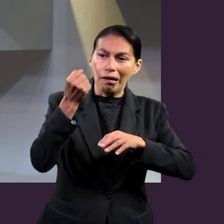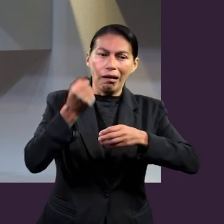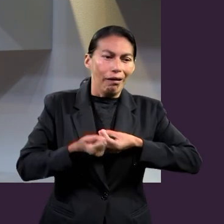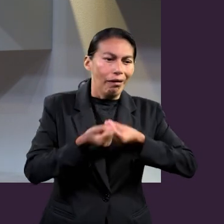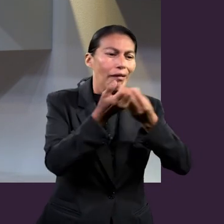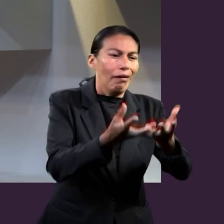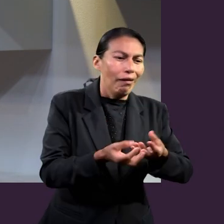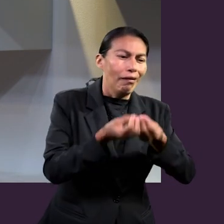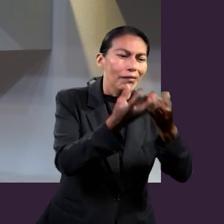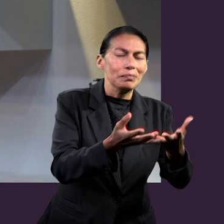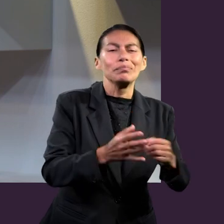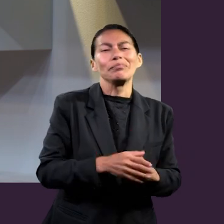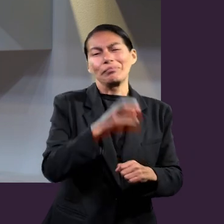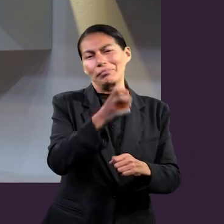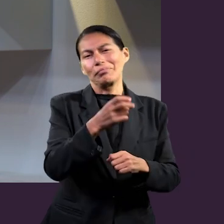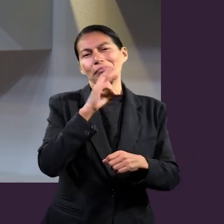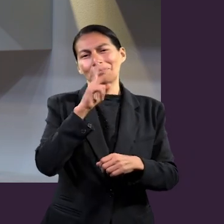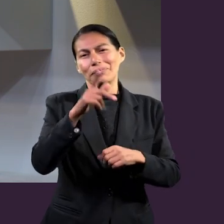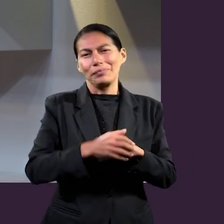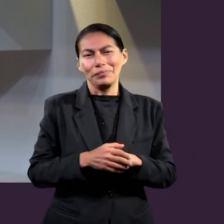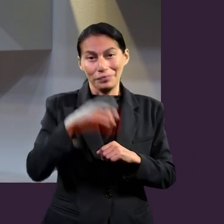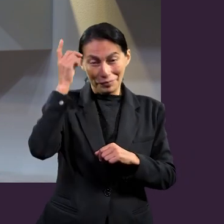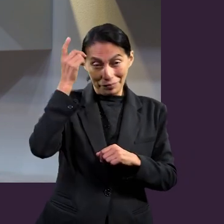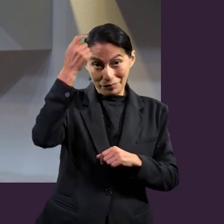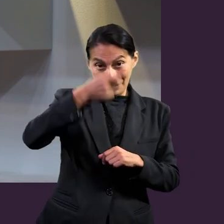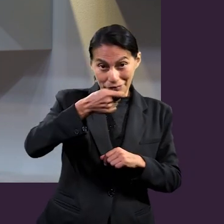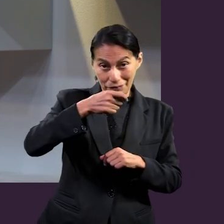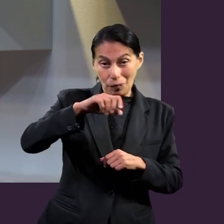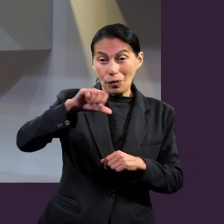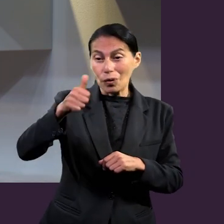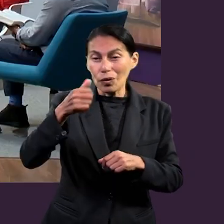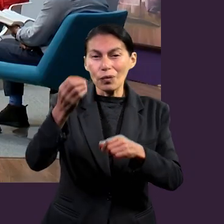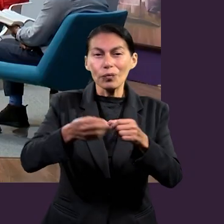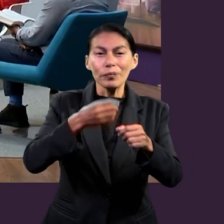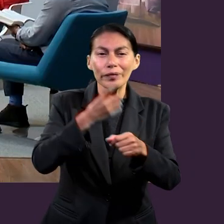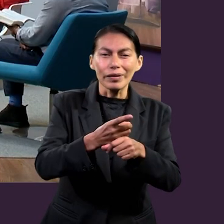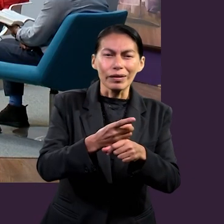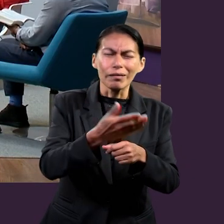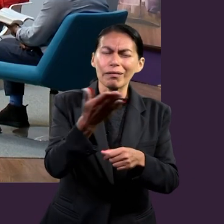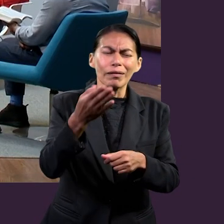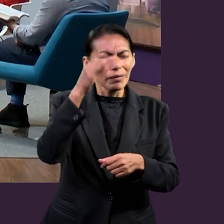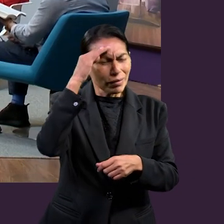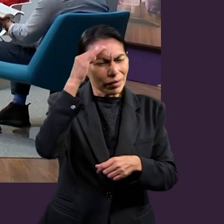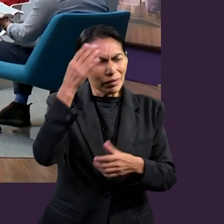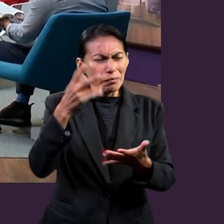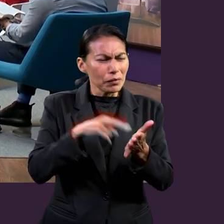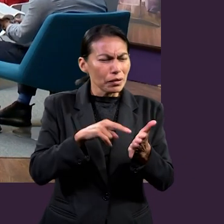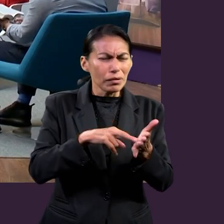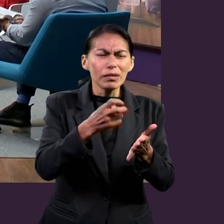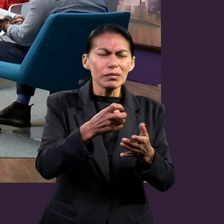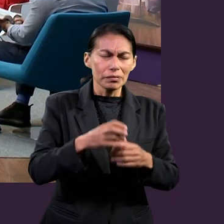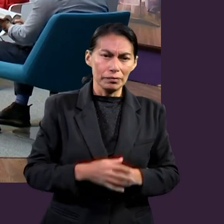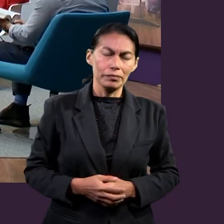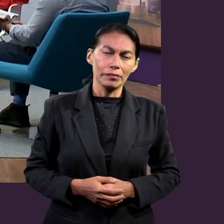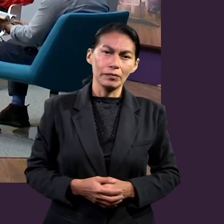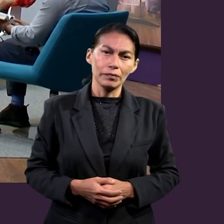Es una segunda oportunidad. ¿Qué les parece a ustedes estos versículos que acabamos de leer?